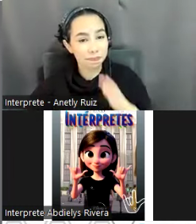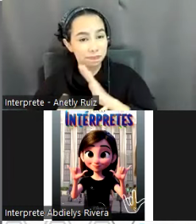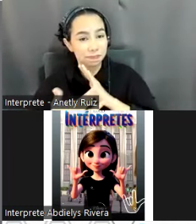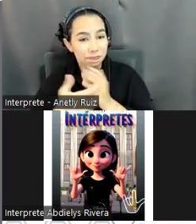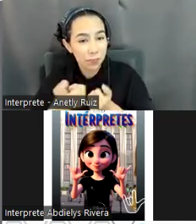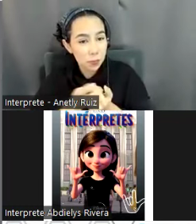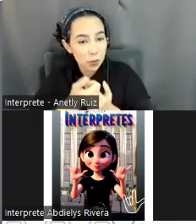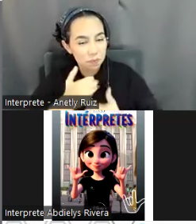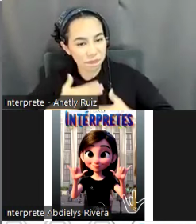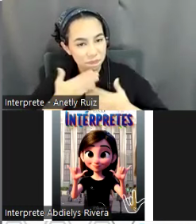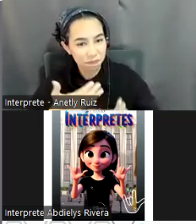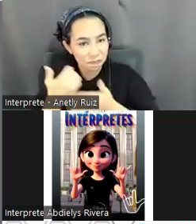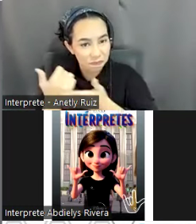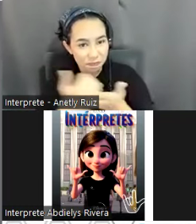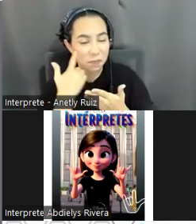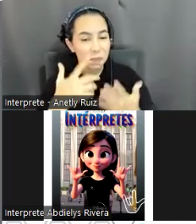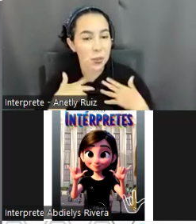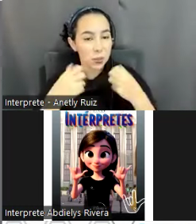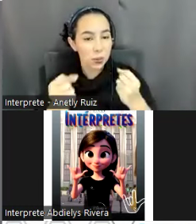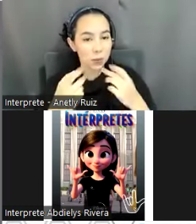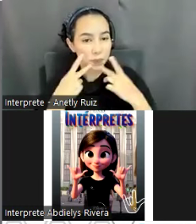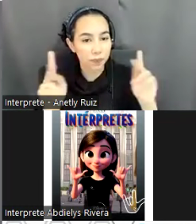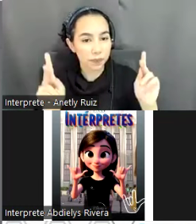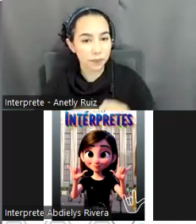para el Fideicomiso de Salud Pública.